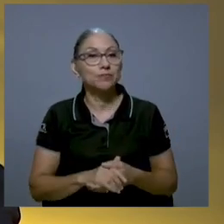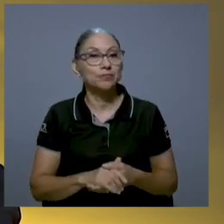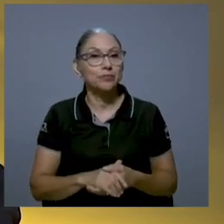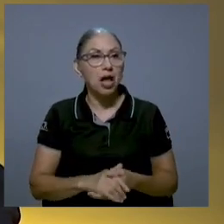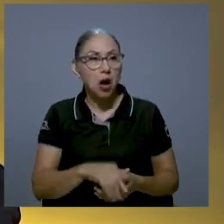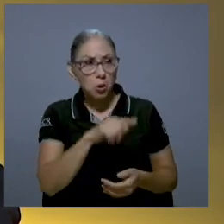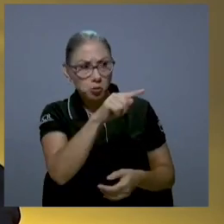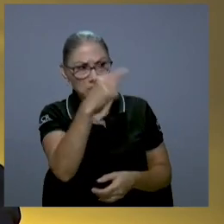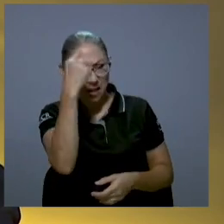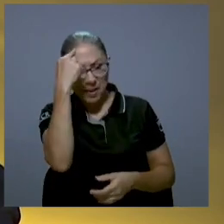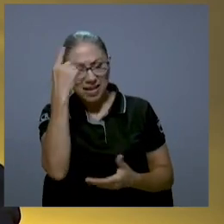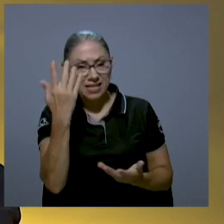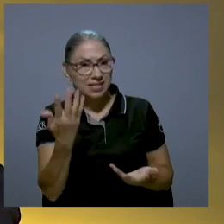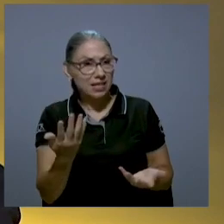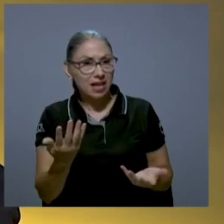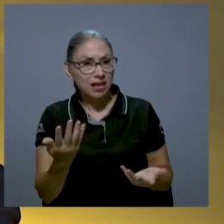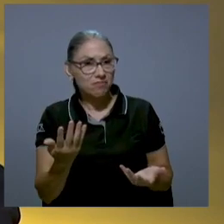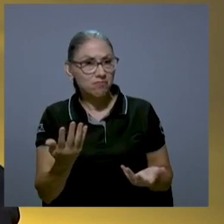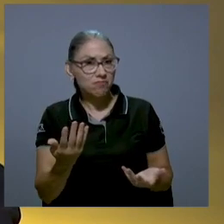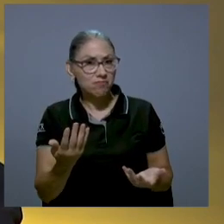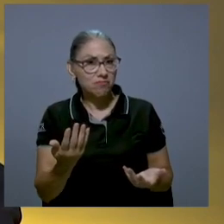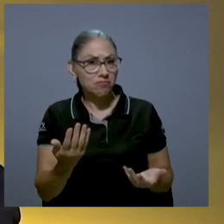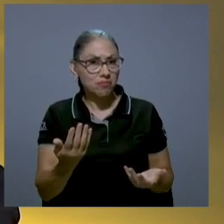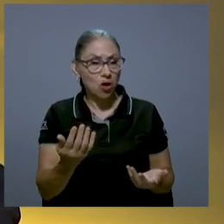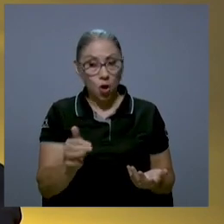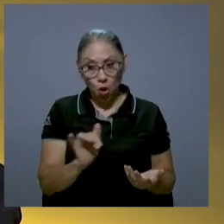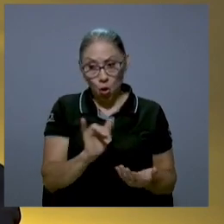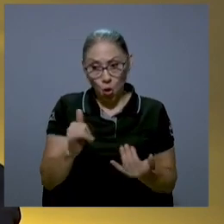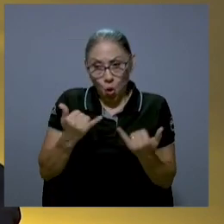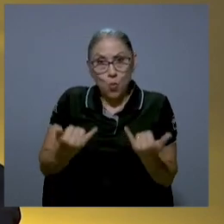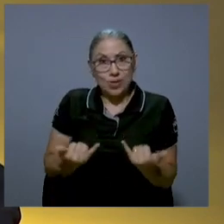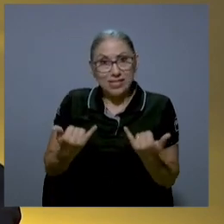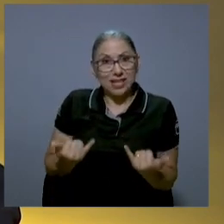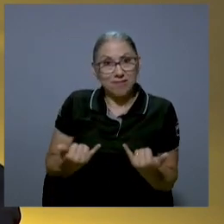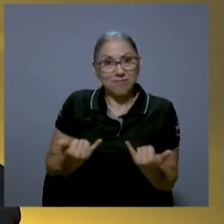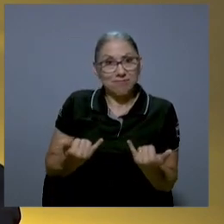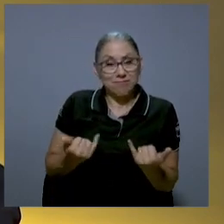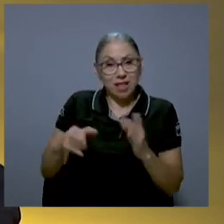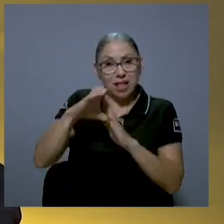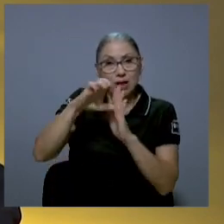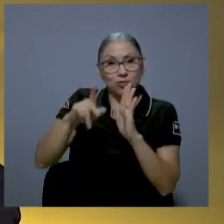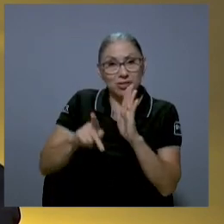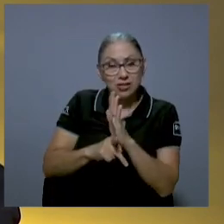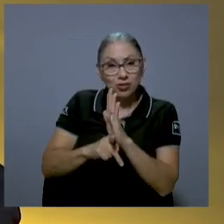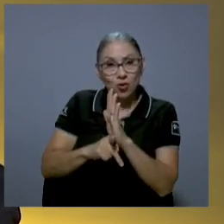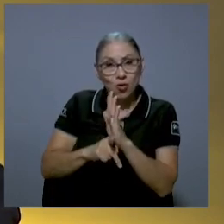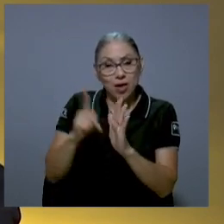¿le parece que como está con la 49 Plus,